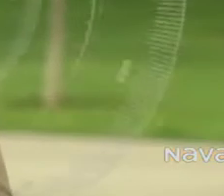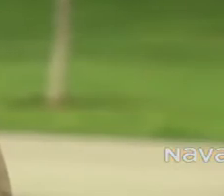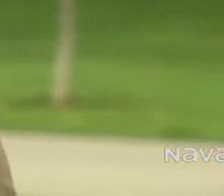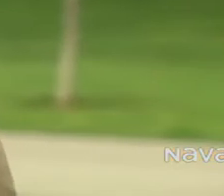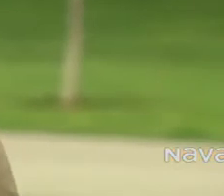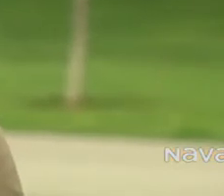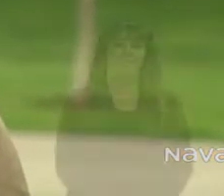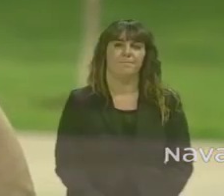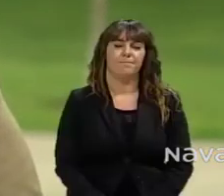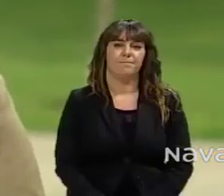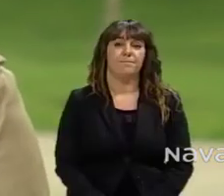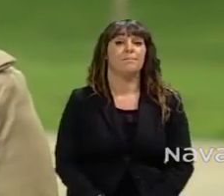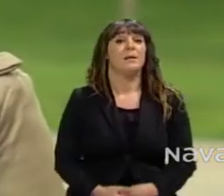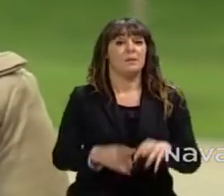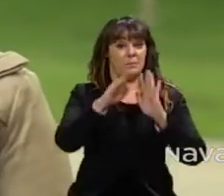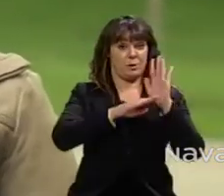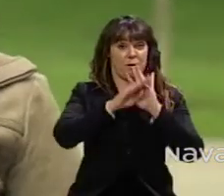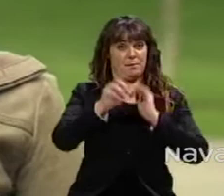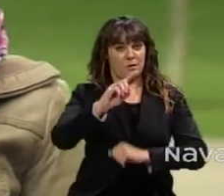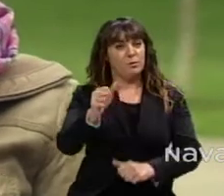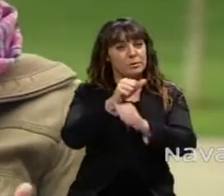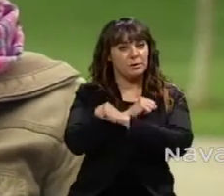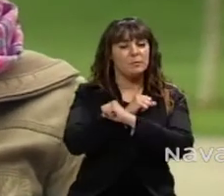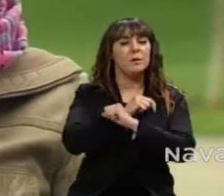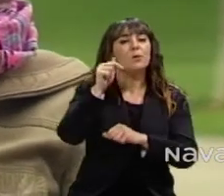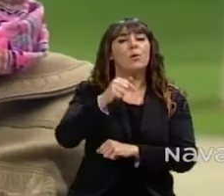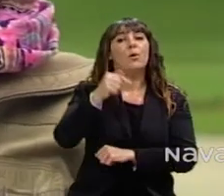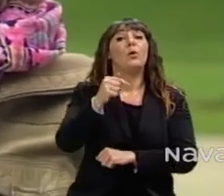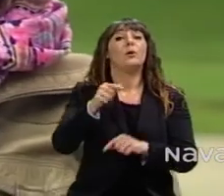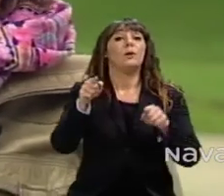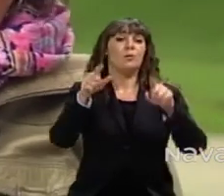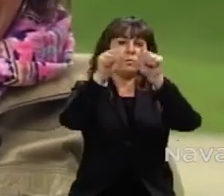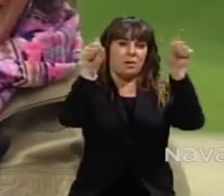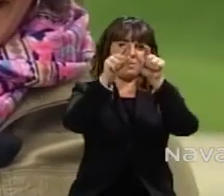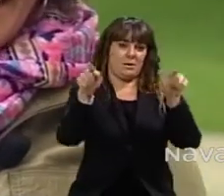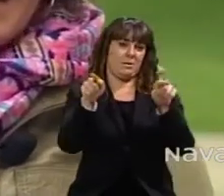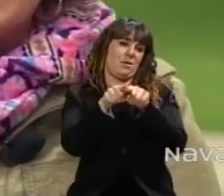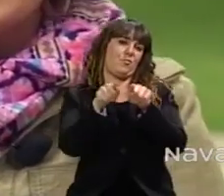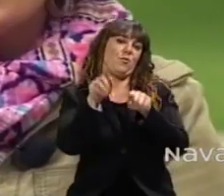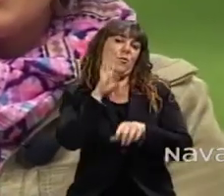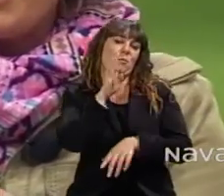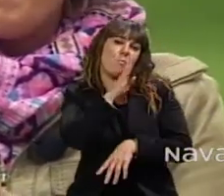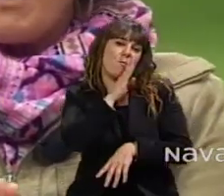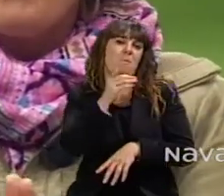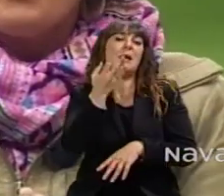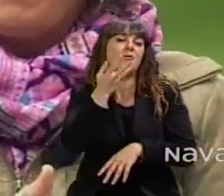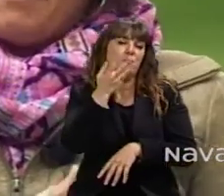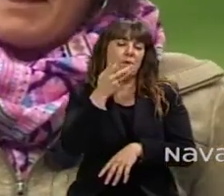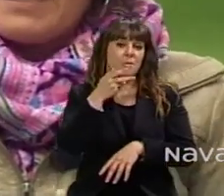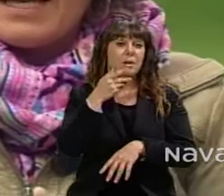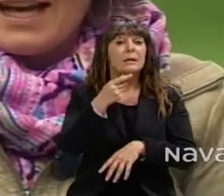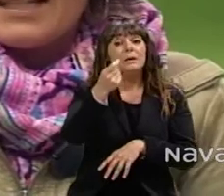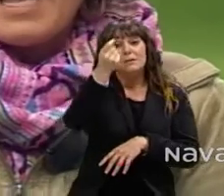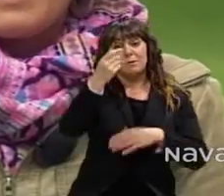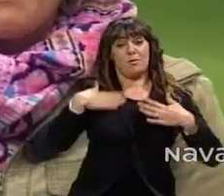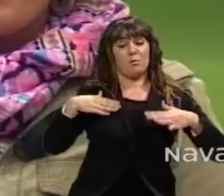Y en No te pares esta semana también vamos a conocer como Mami, una empresa navarra dedicada al diseño de ropa a juego para